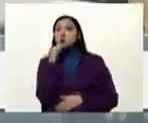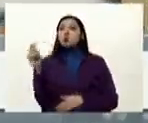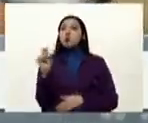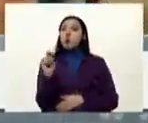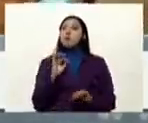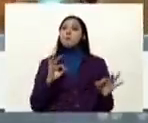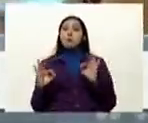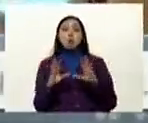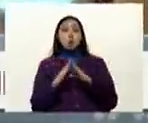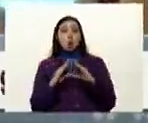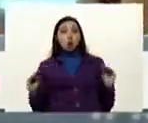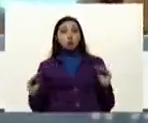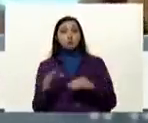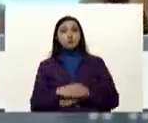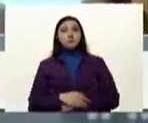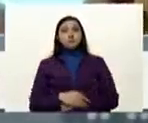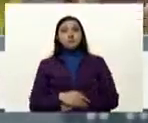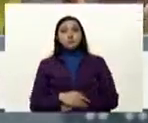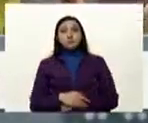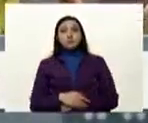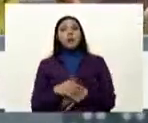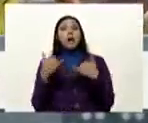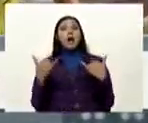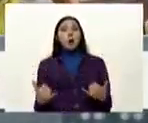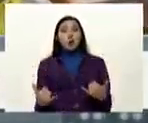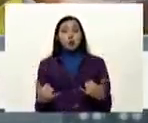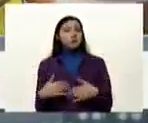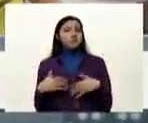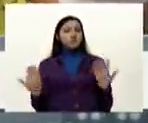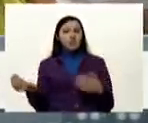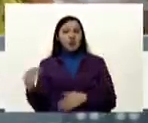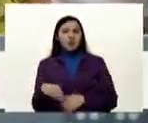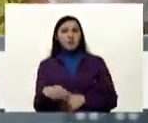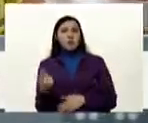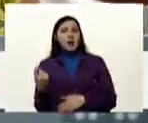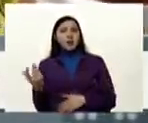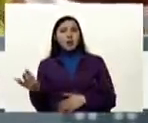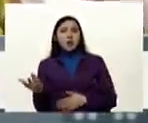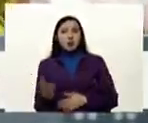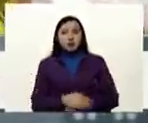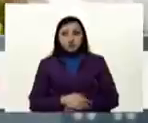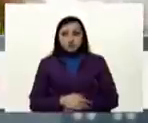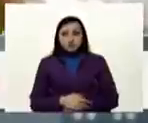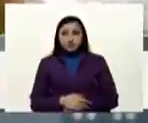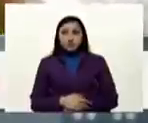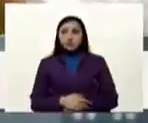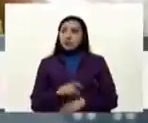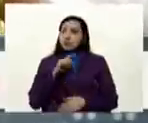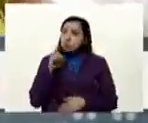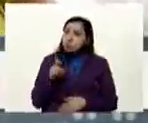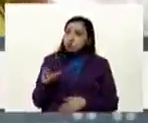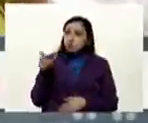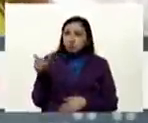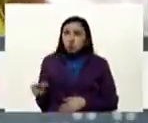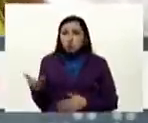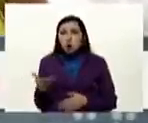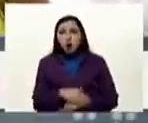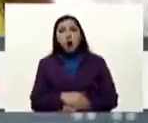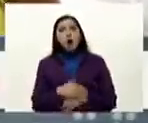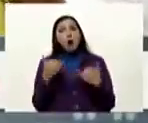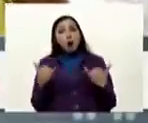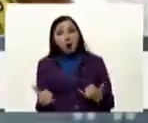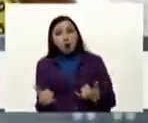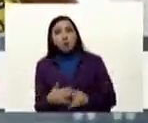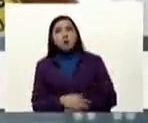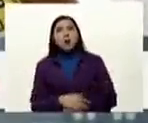todo. ¿Qué hay que preparar ahora? Nahum, ¿qué hay que preparar ahora? Ahora hay que preparar